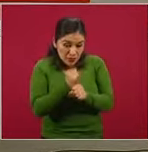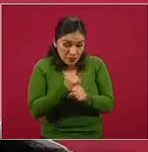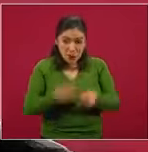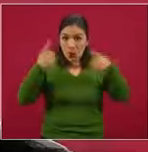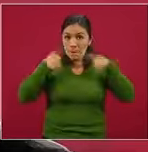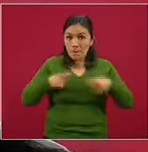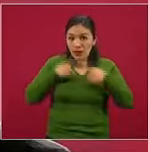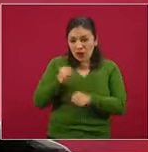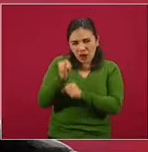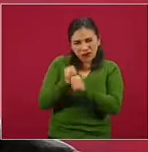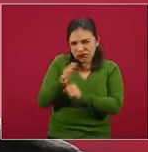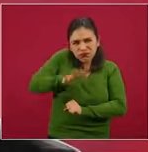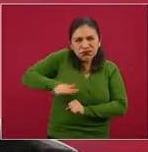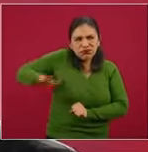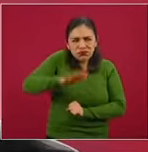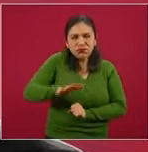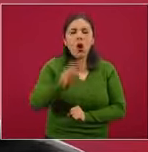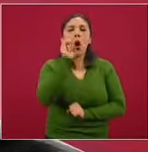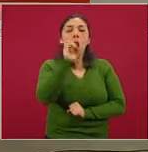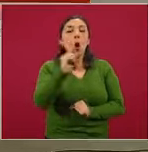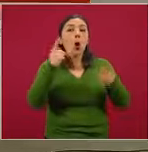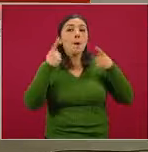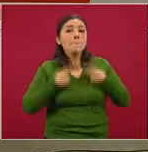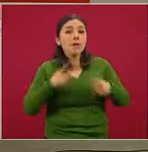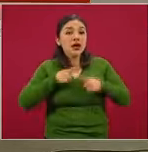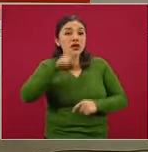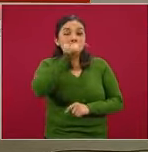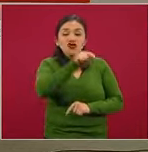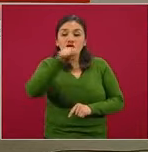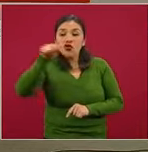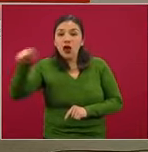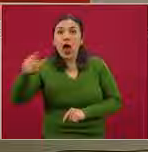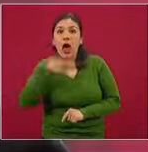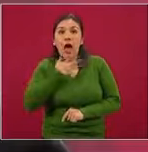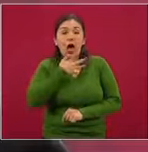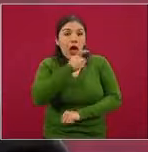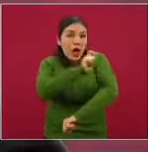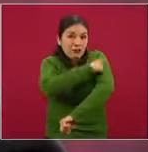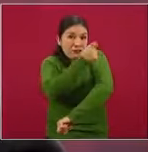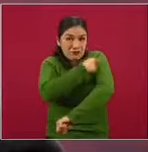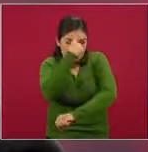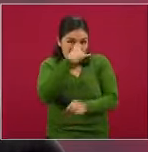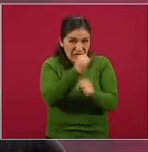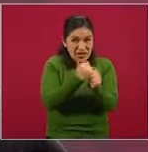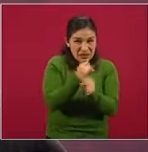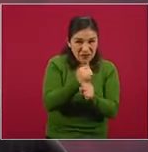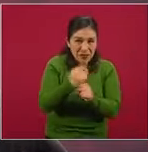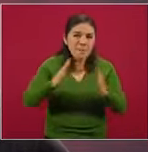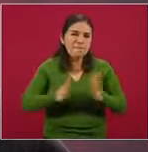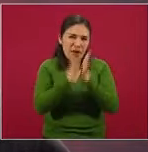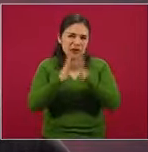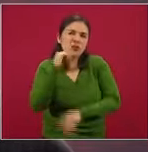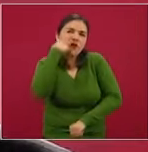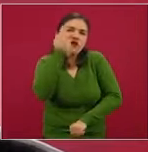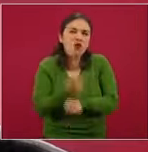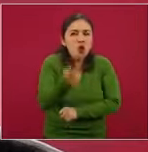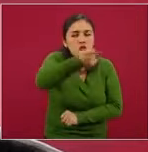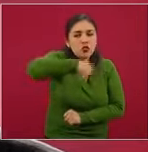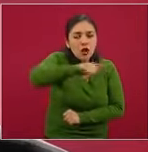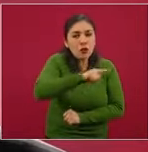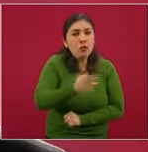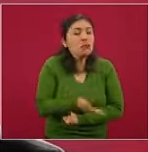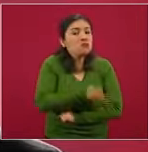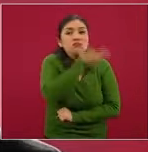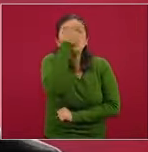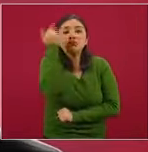personas investigadoras, ni las personas sujetas a la investigación, las personas participantes voluntarias, saben